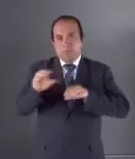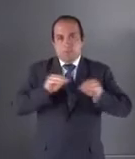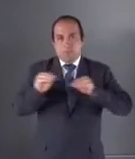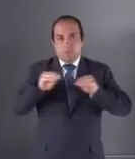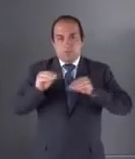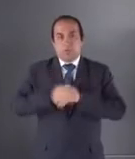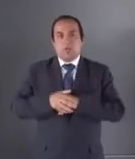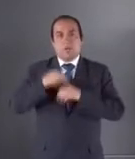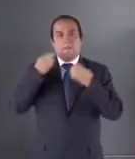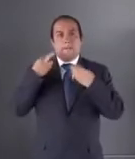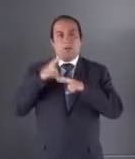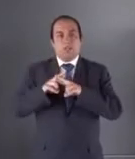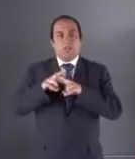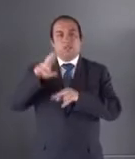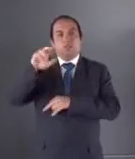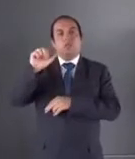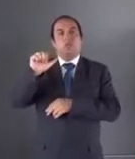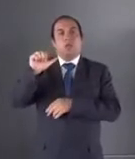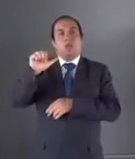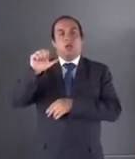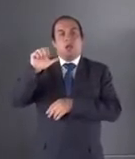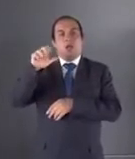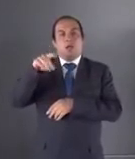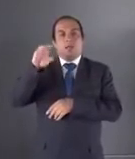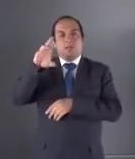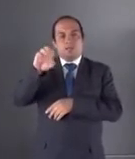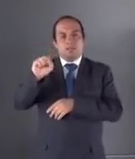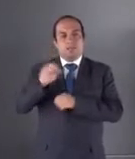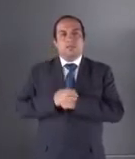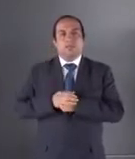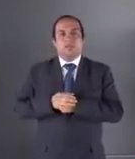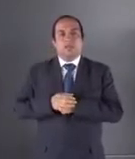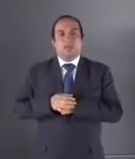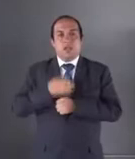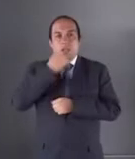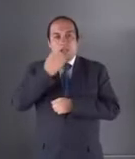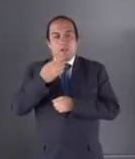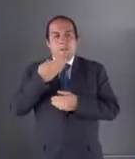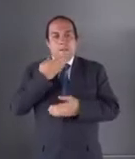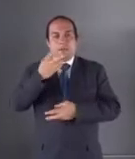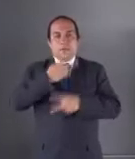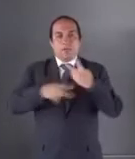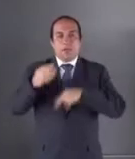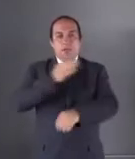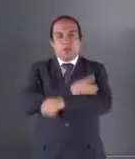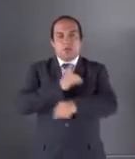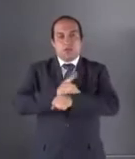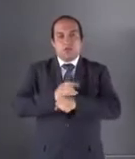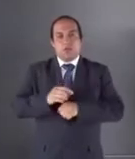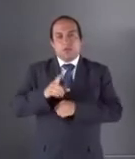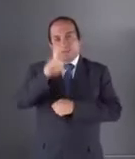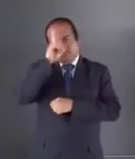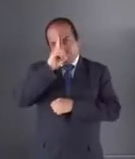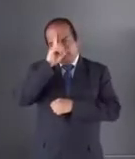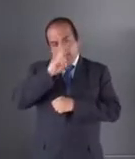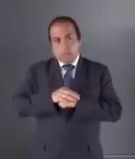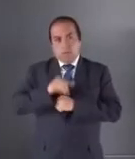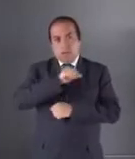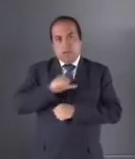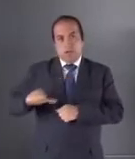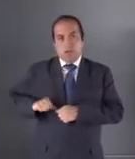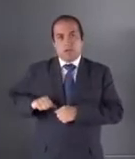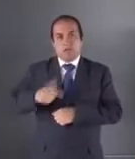Layuz Loaesa. Le damos la bienvenida al coordinador de asesores de la Alcaldía Gustavo Amadero, licenciado